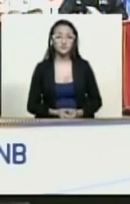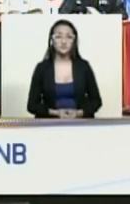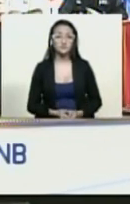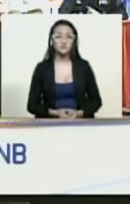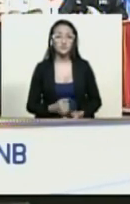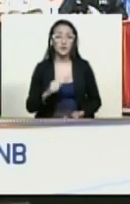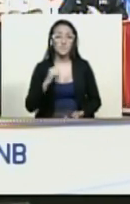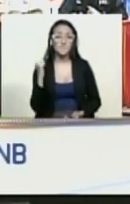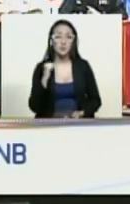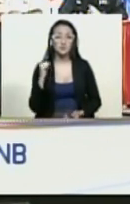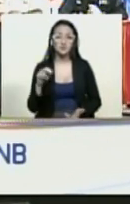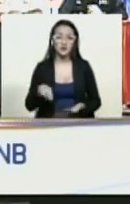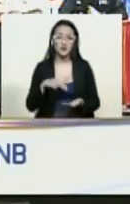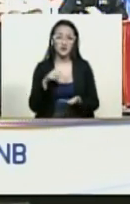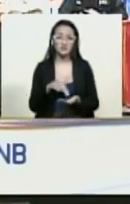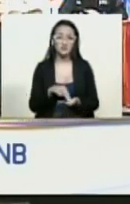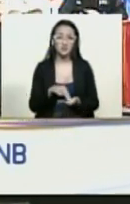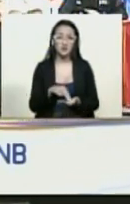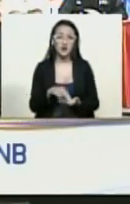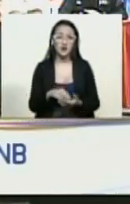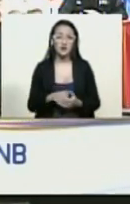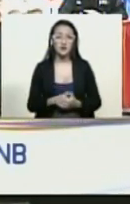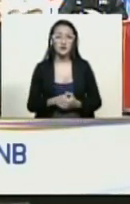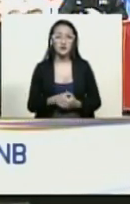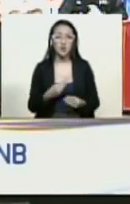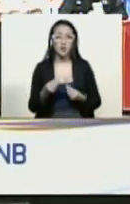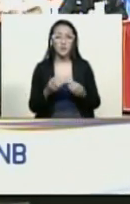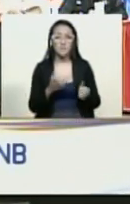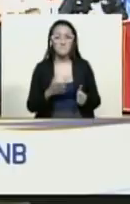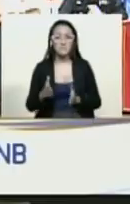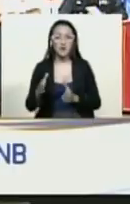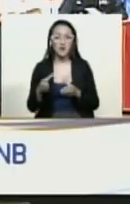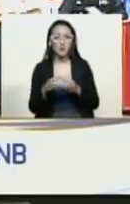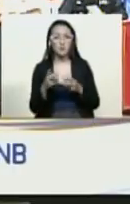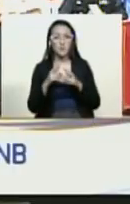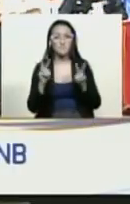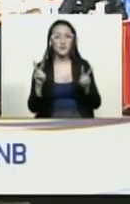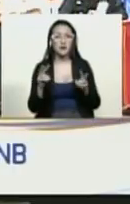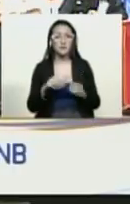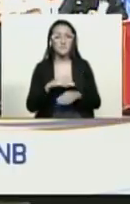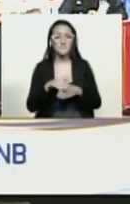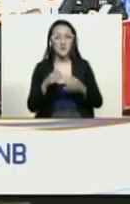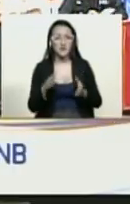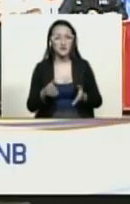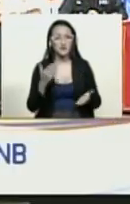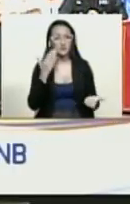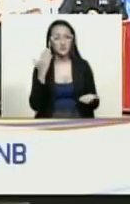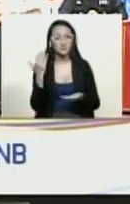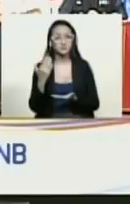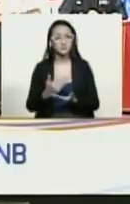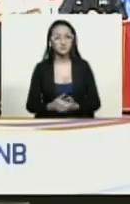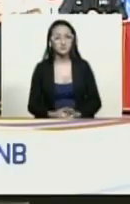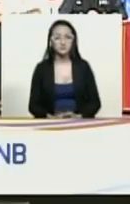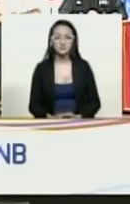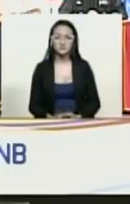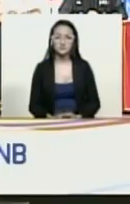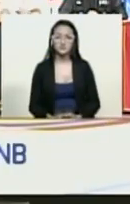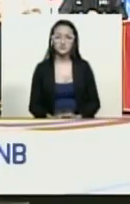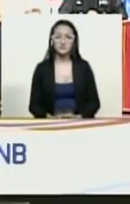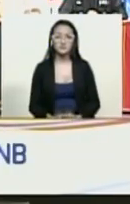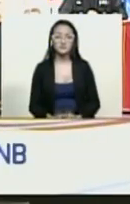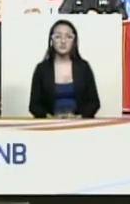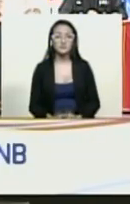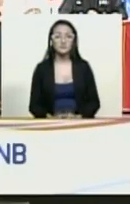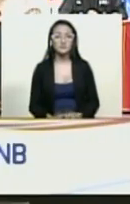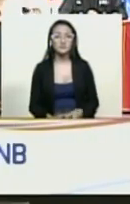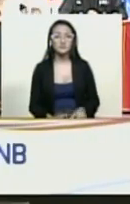de policías nacionales, ¿cómo marcha el plan de los cuadrantes de paz? Ministro Néstor Reverol, por favor. Sí, mi comandante, buenas